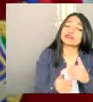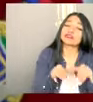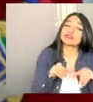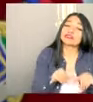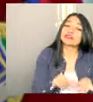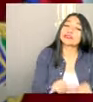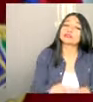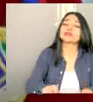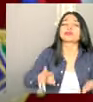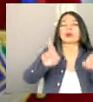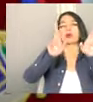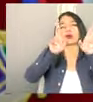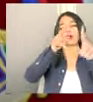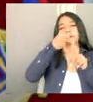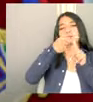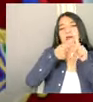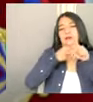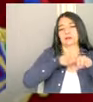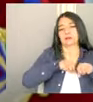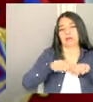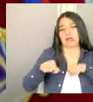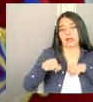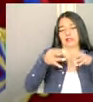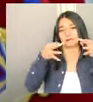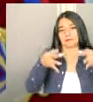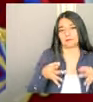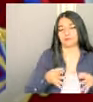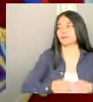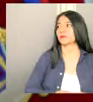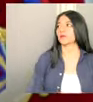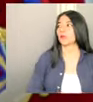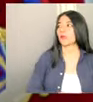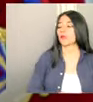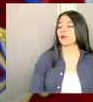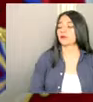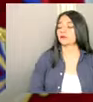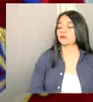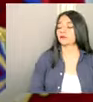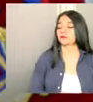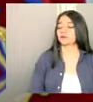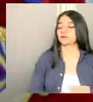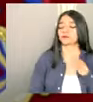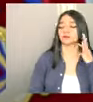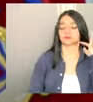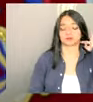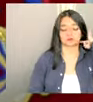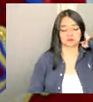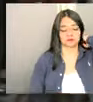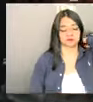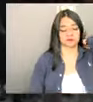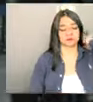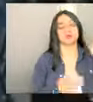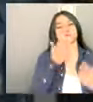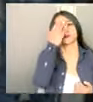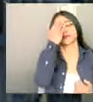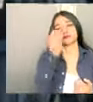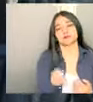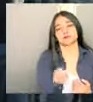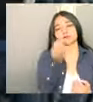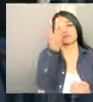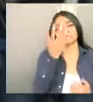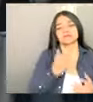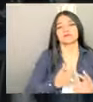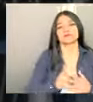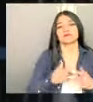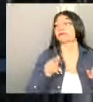procedimiento ni el calendario. Daniela Moina, de Diario El Extra, le damos la bienvenida. Buenos días.